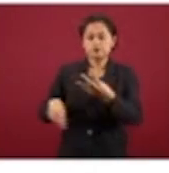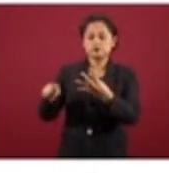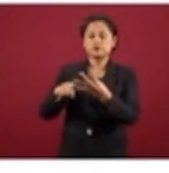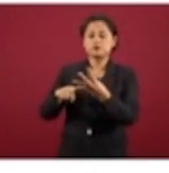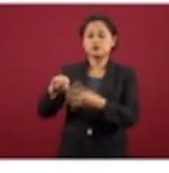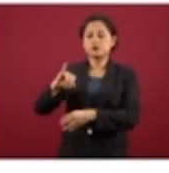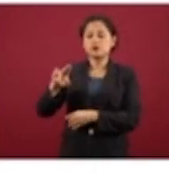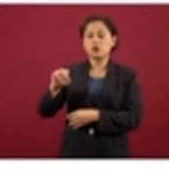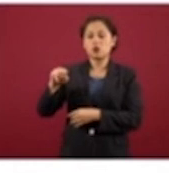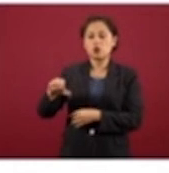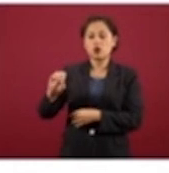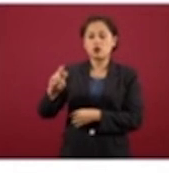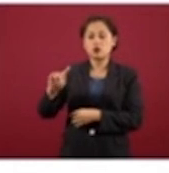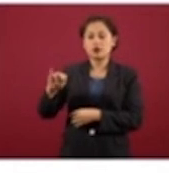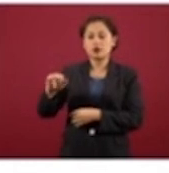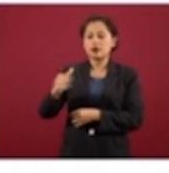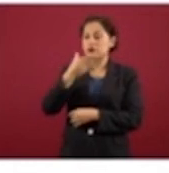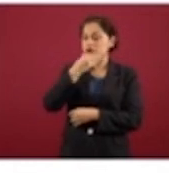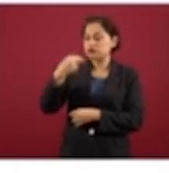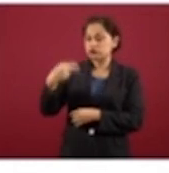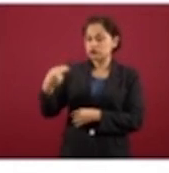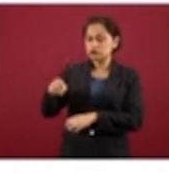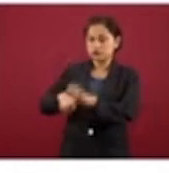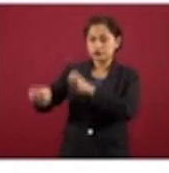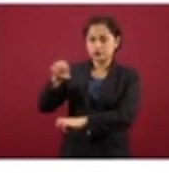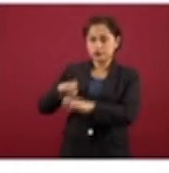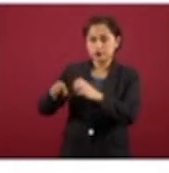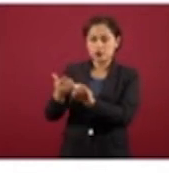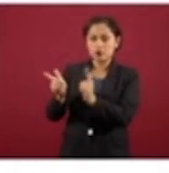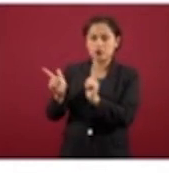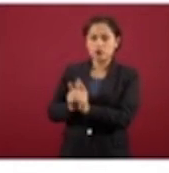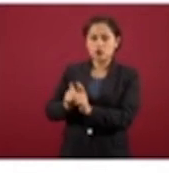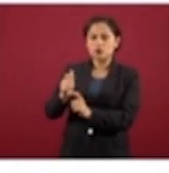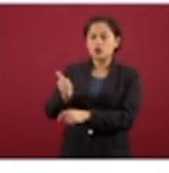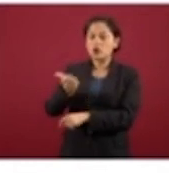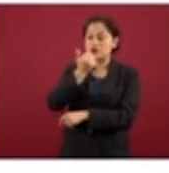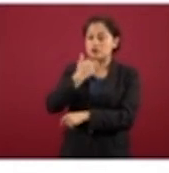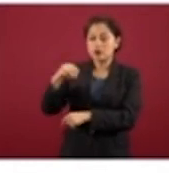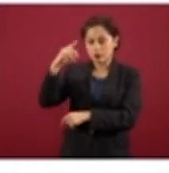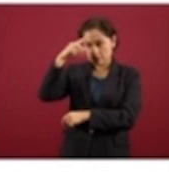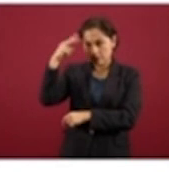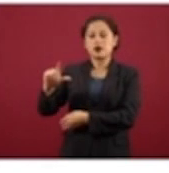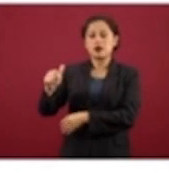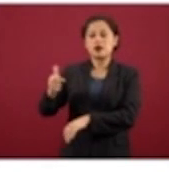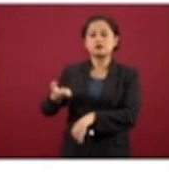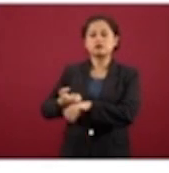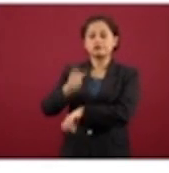grupo azucarero méxico ingenio al municipio de tala jalisco